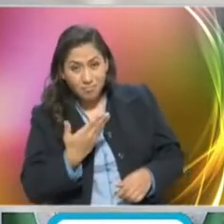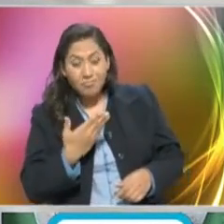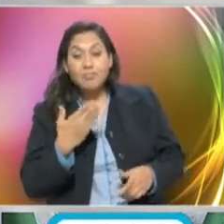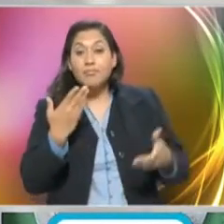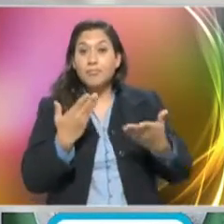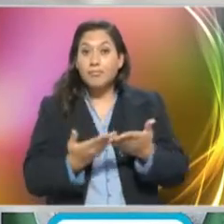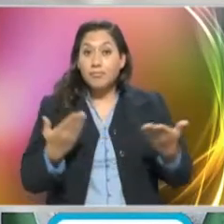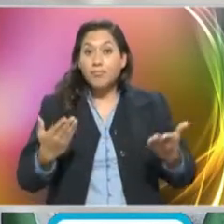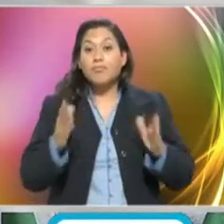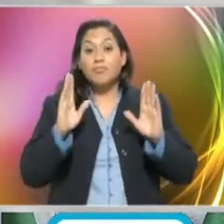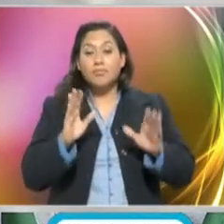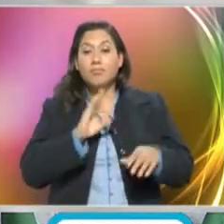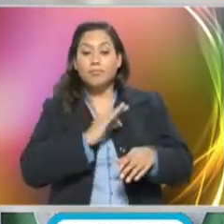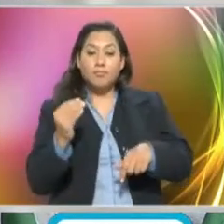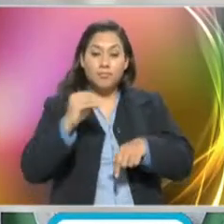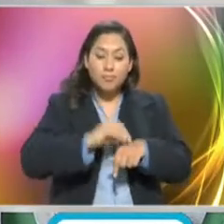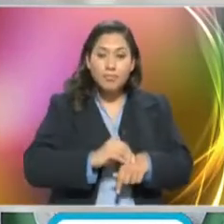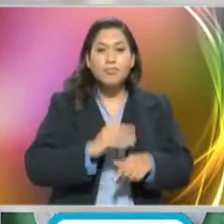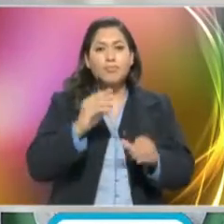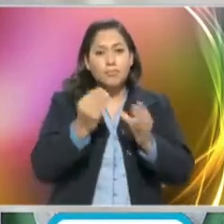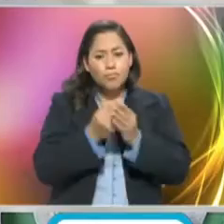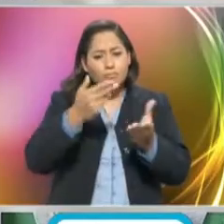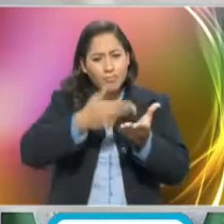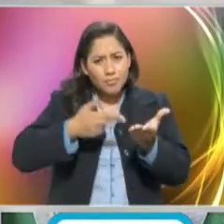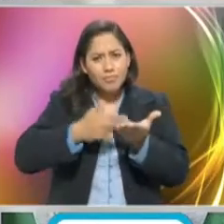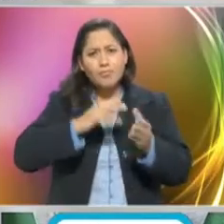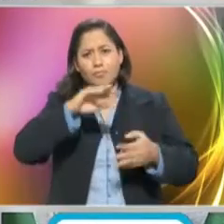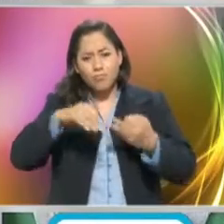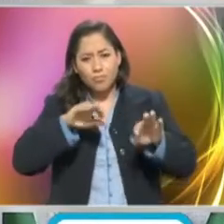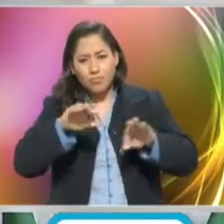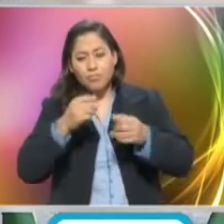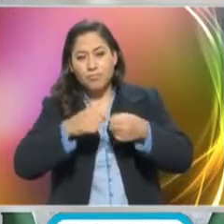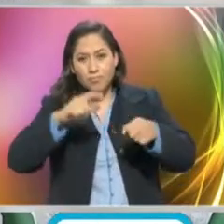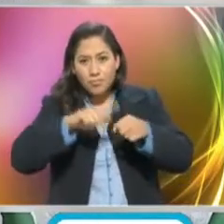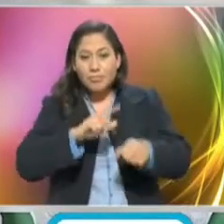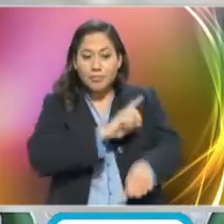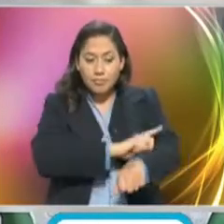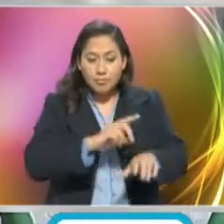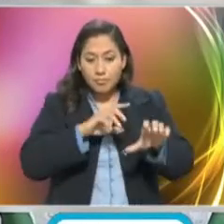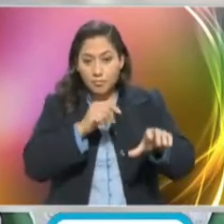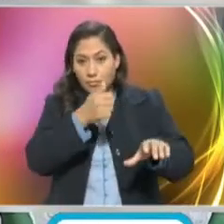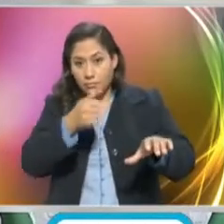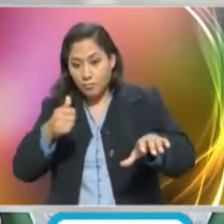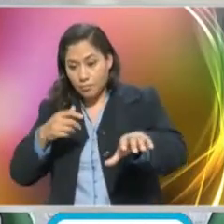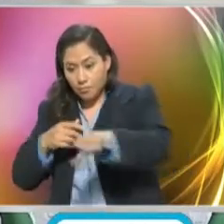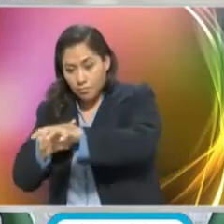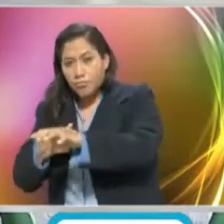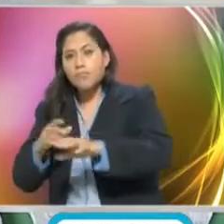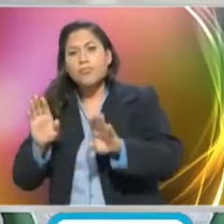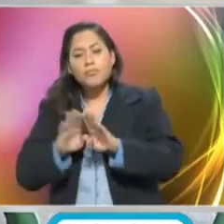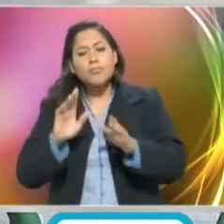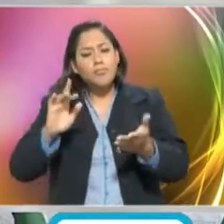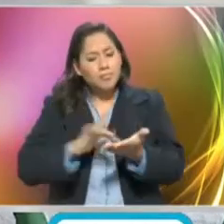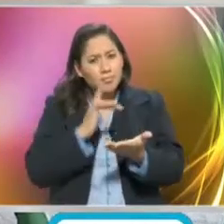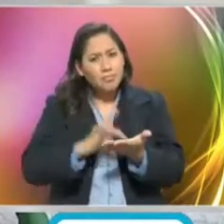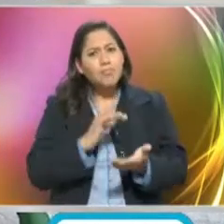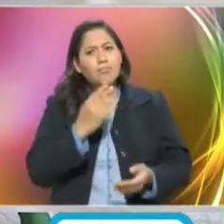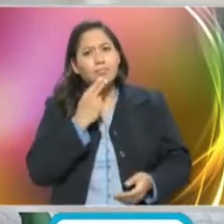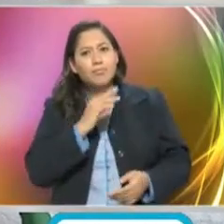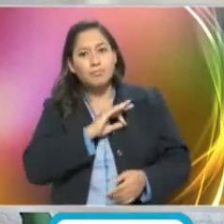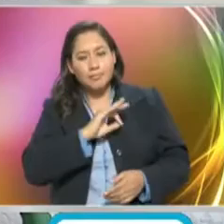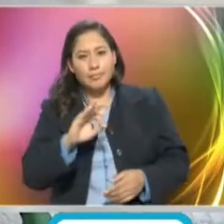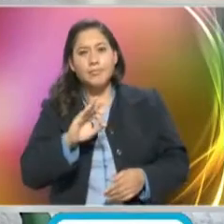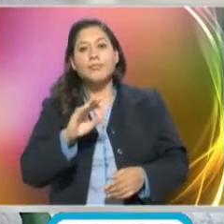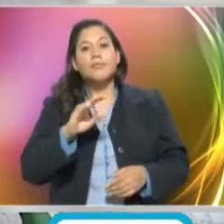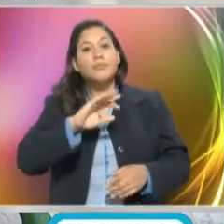día que ya lo pueden incluir, además de los talleres, de toda la labor social que hacen delegación por delegación, lo pueden incluir a través de la tecnología, en donde todo